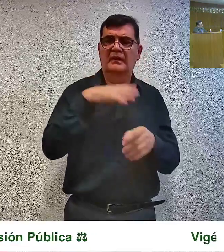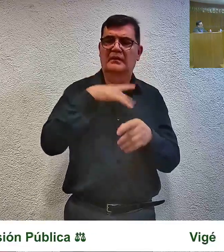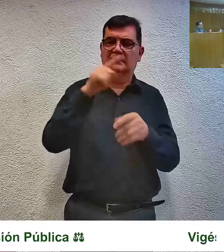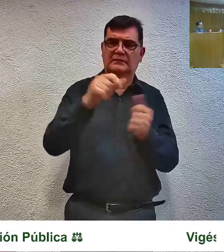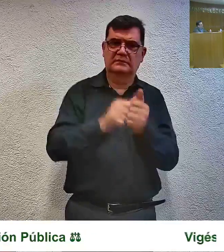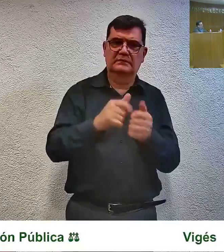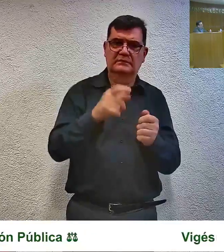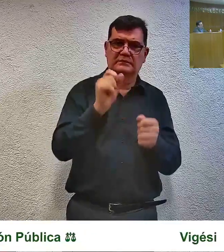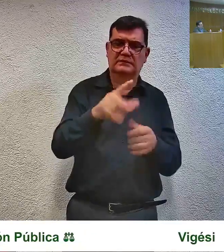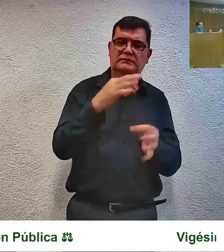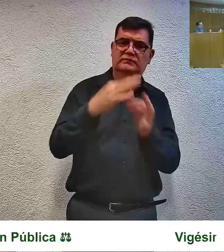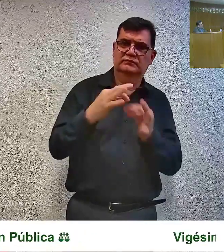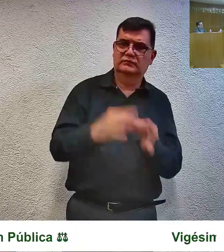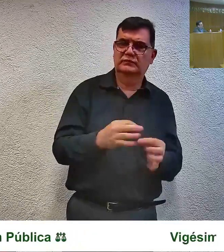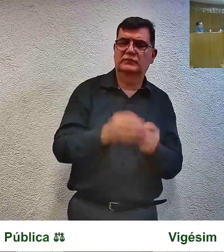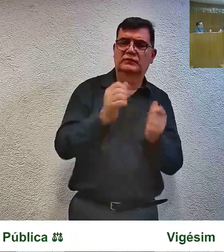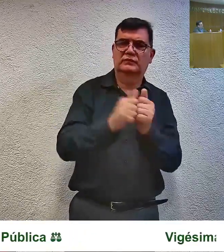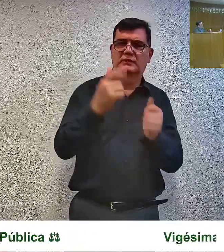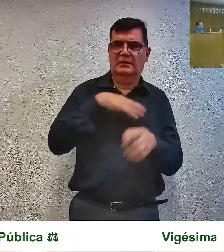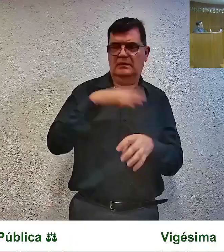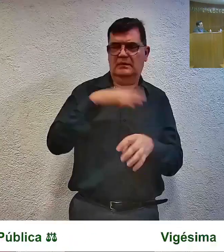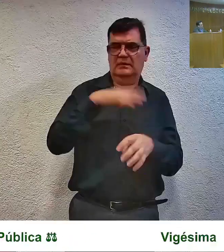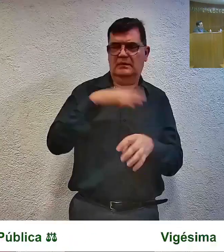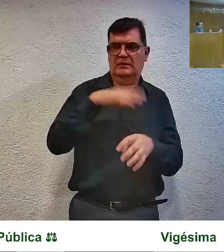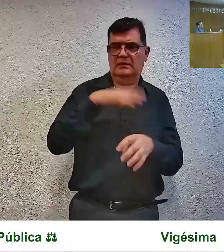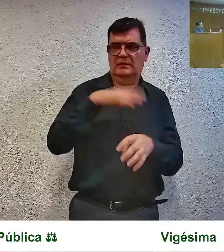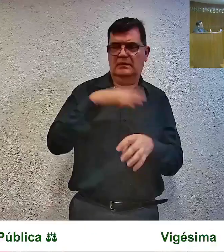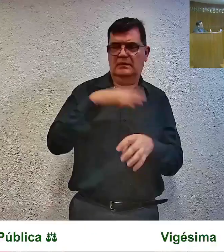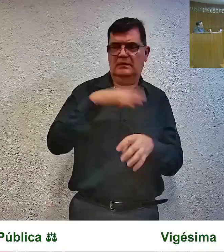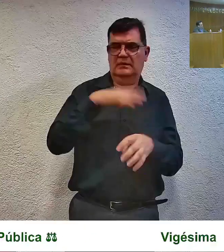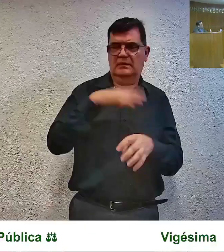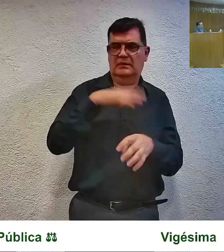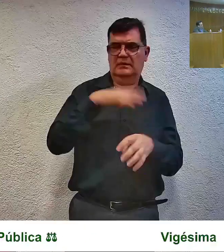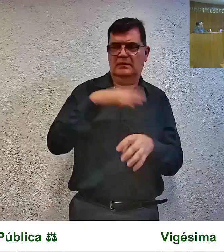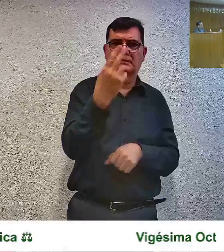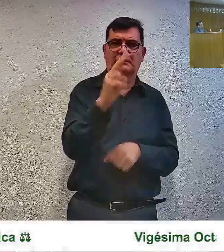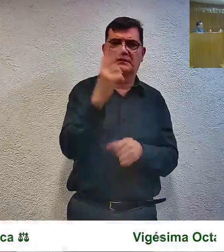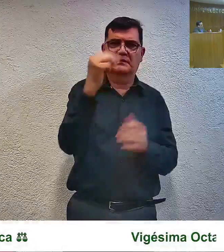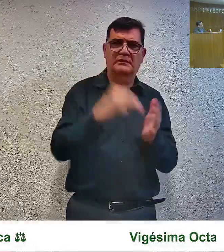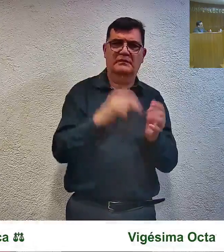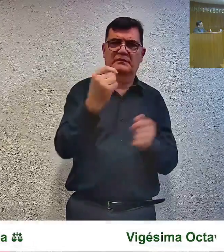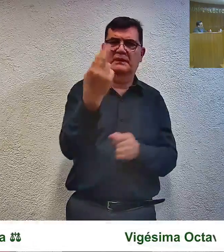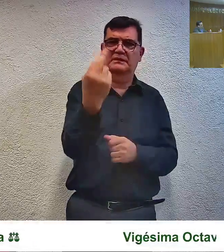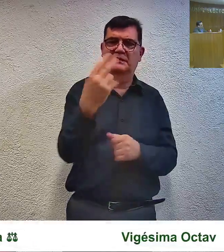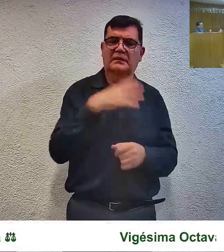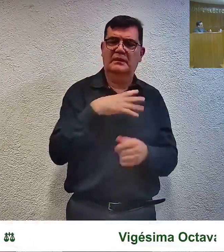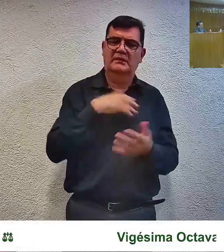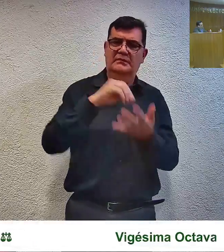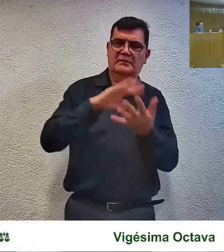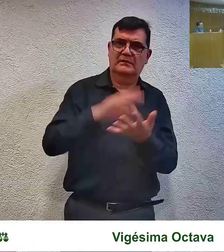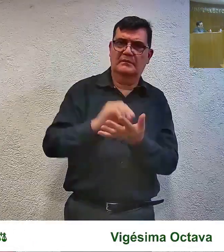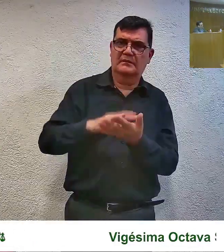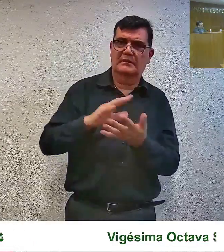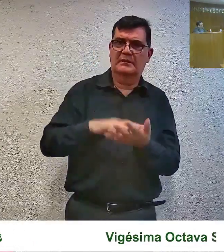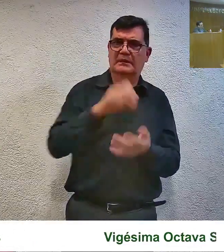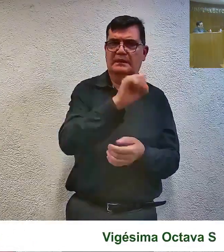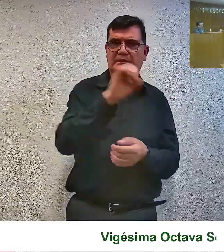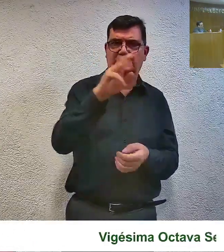Federación en cumplimiento a lo ordenado en su acuerdo plenario de fecha 26 de noviembre de 2025, dictado en el expediente